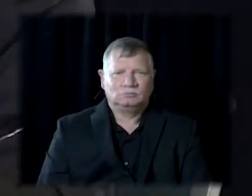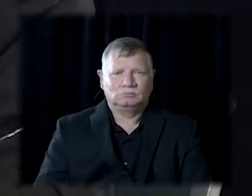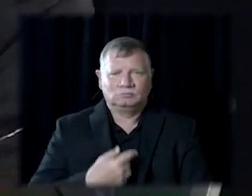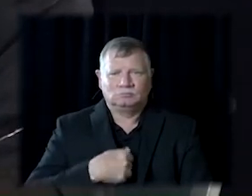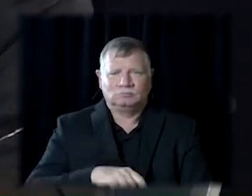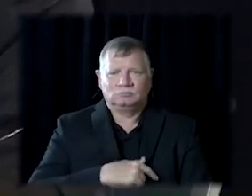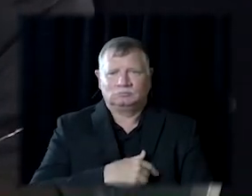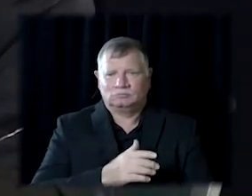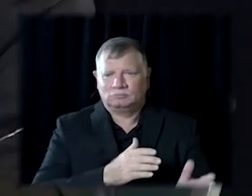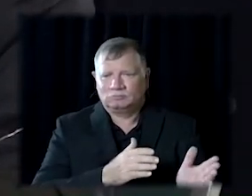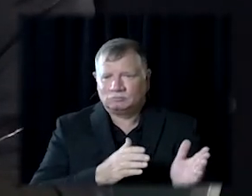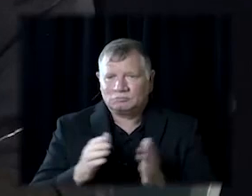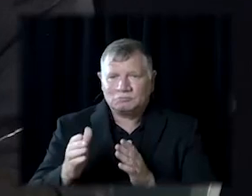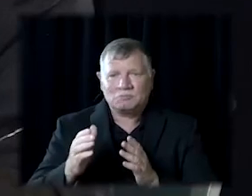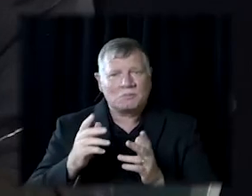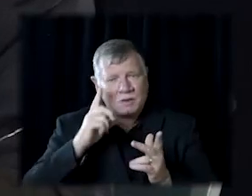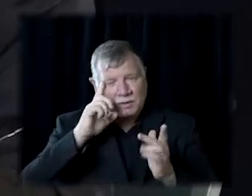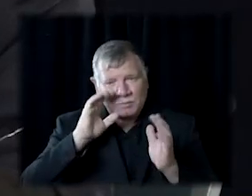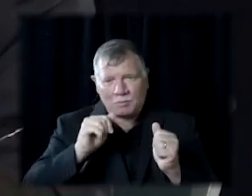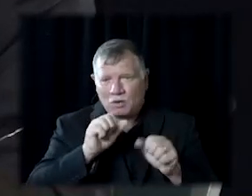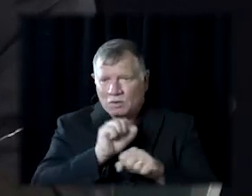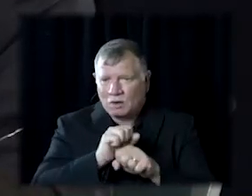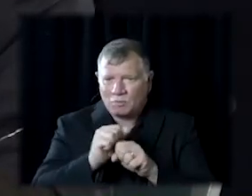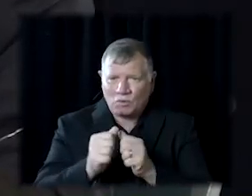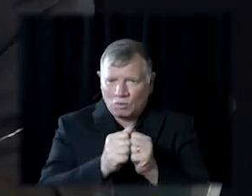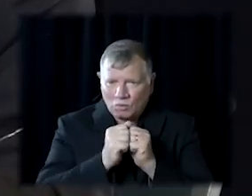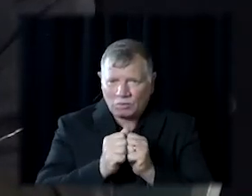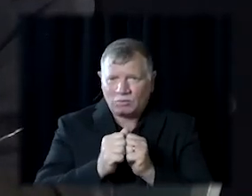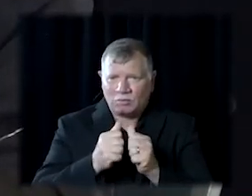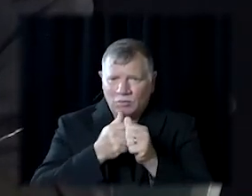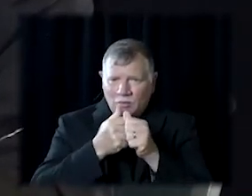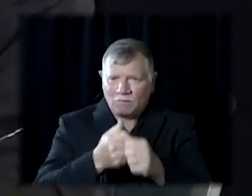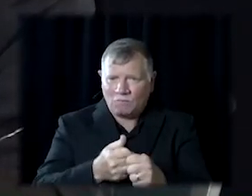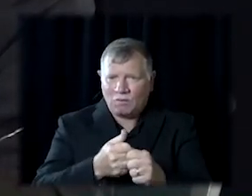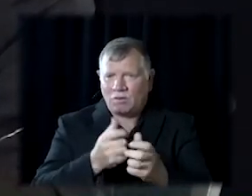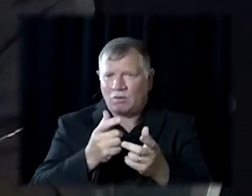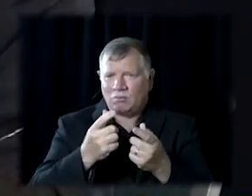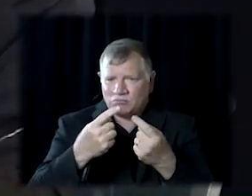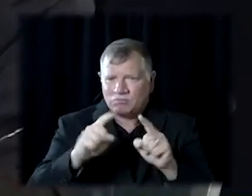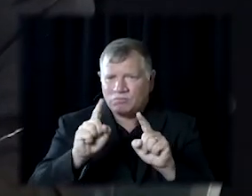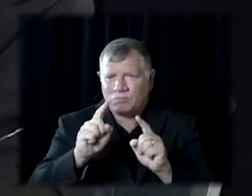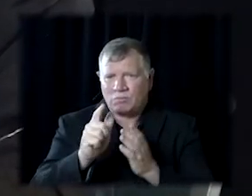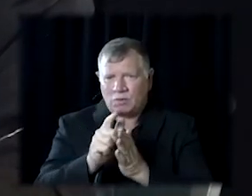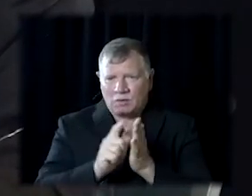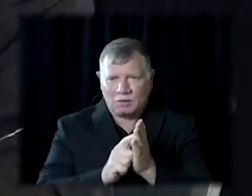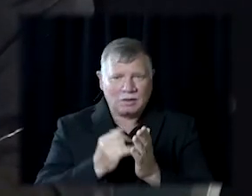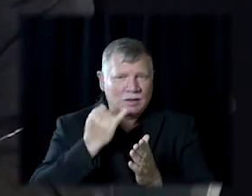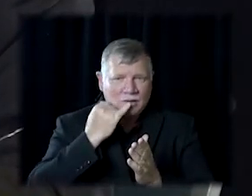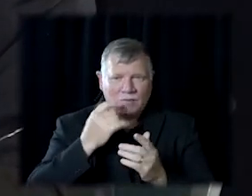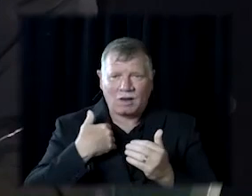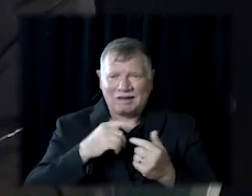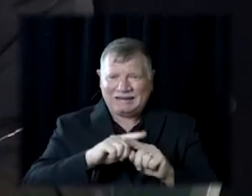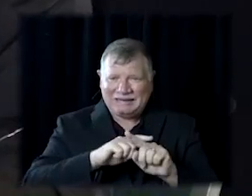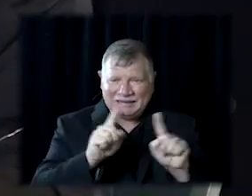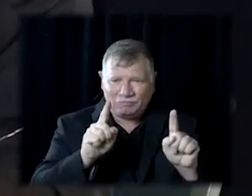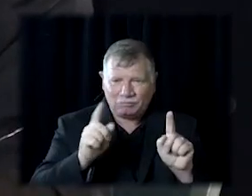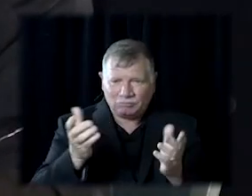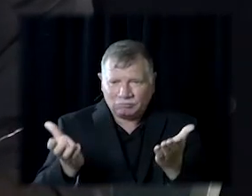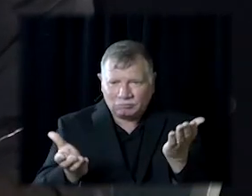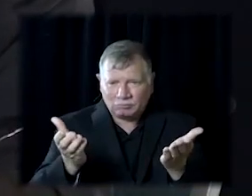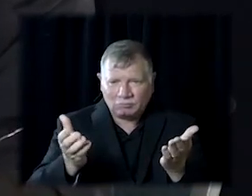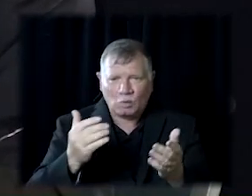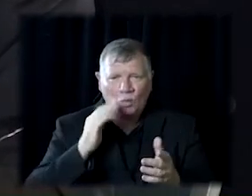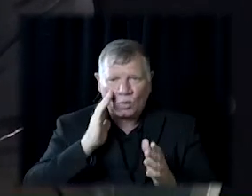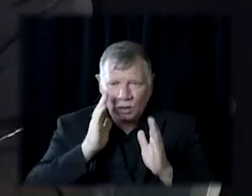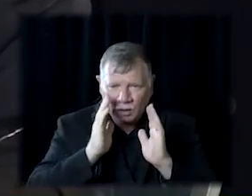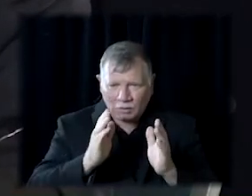esperemos trabajar en conjunto y esperemos que se cumpla con la ley. Si en la medida de que hay unas discrepancias o pues se